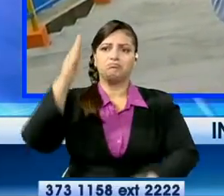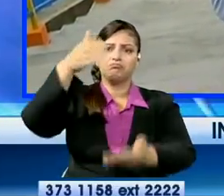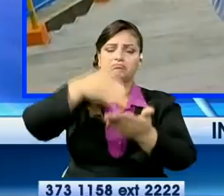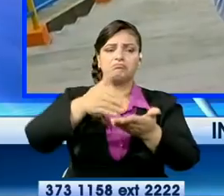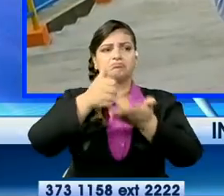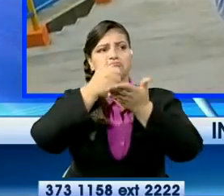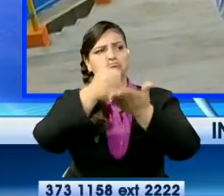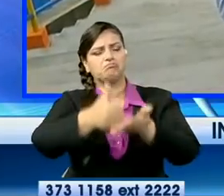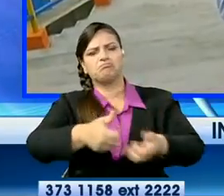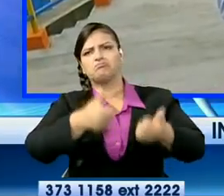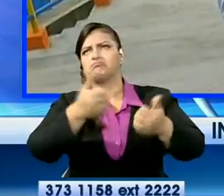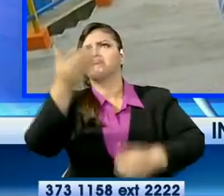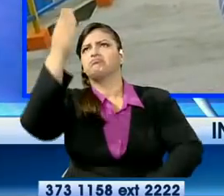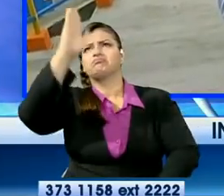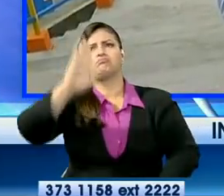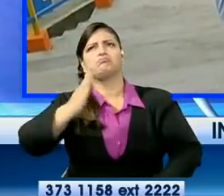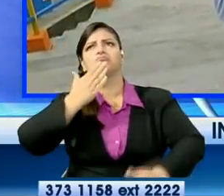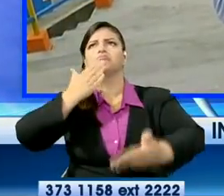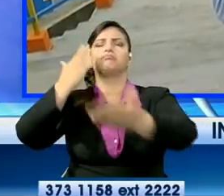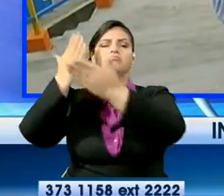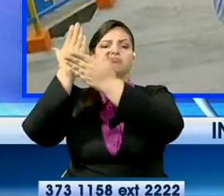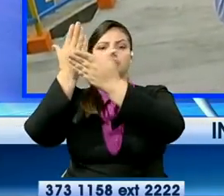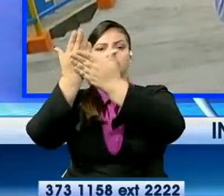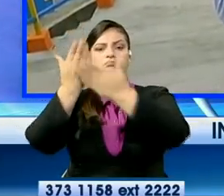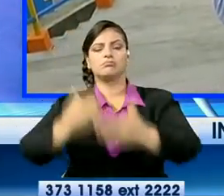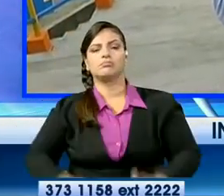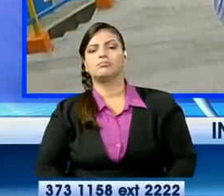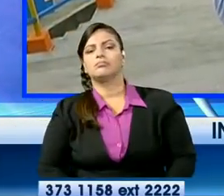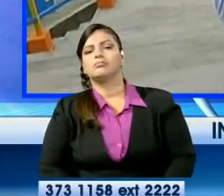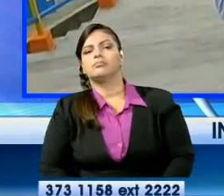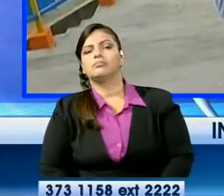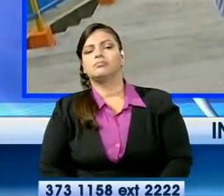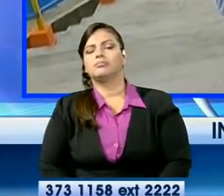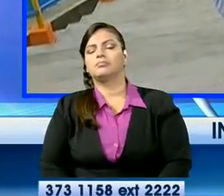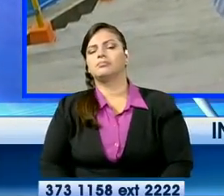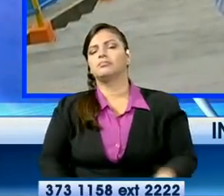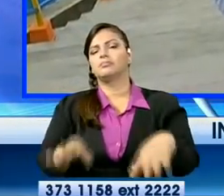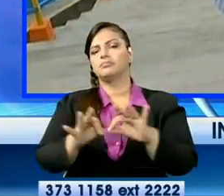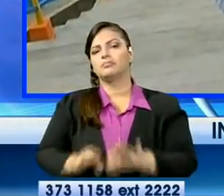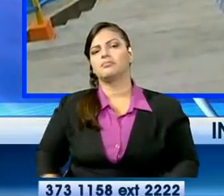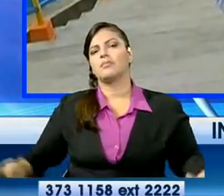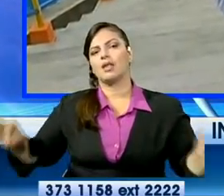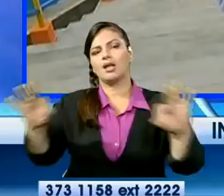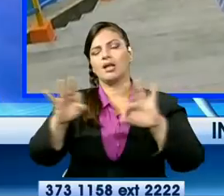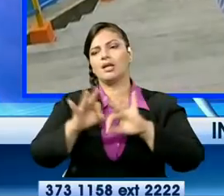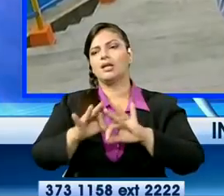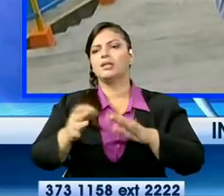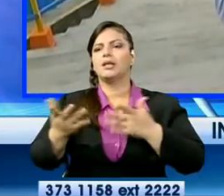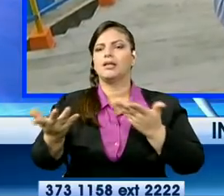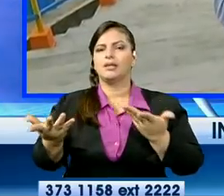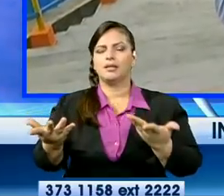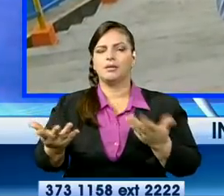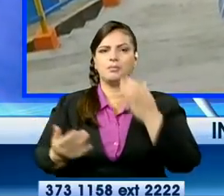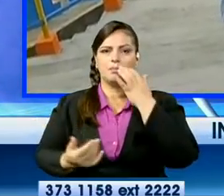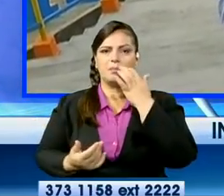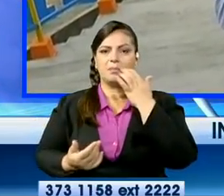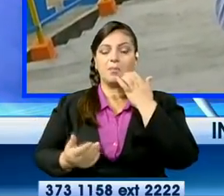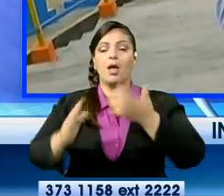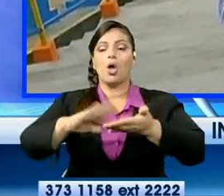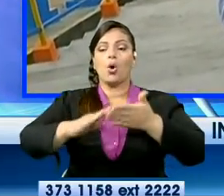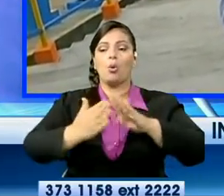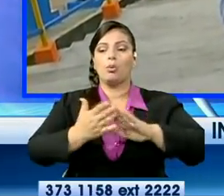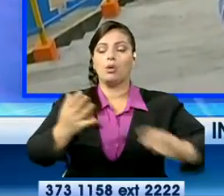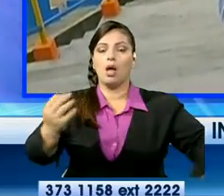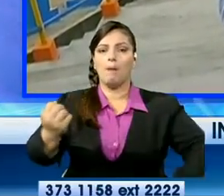sus efectivos dando las rondas. Y qué importante también es que ellos tengan el respaldo, Adriana y amigos televidentes, de la